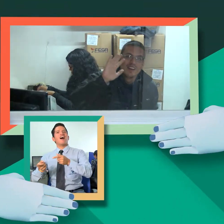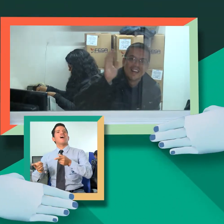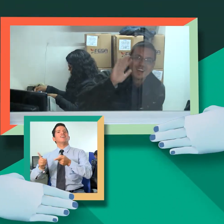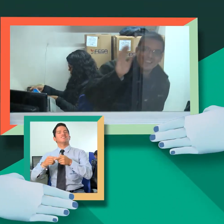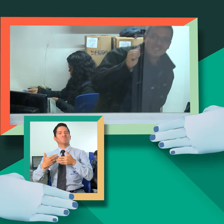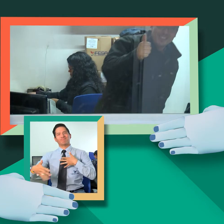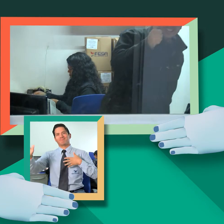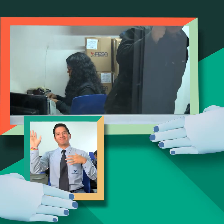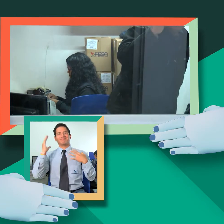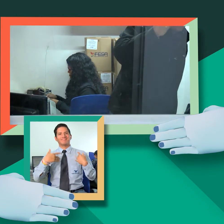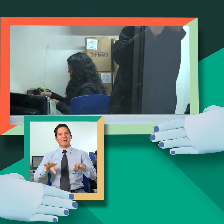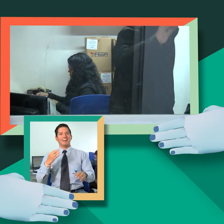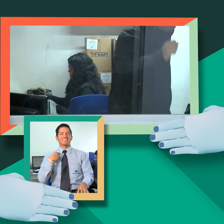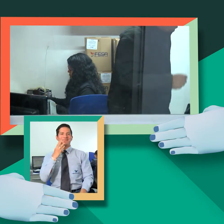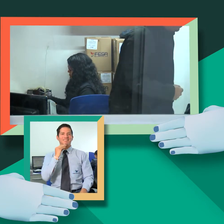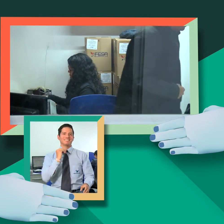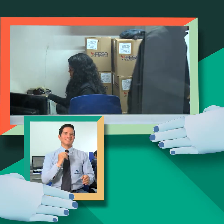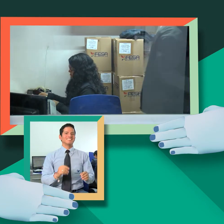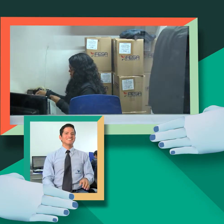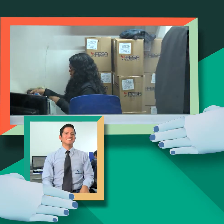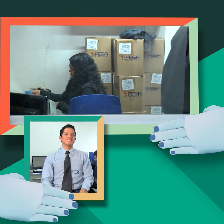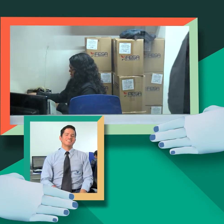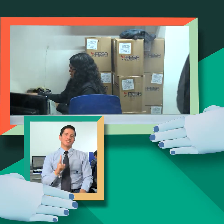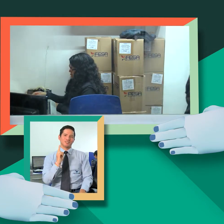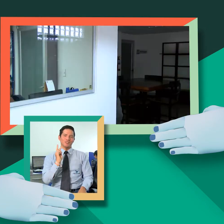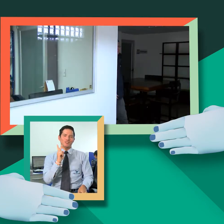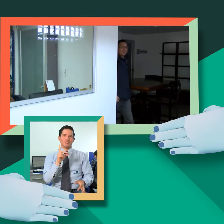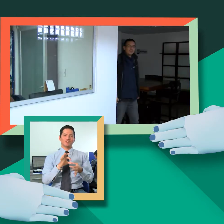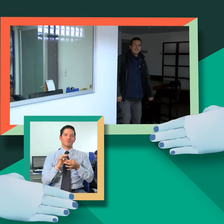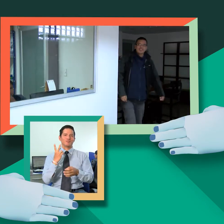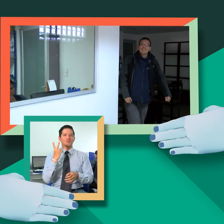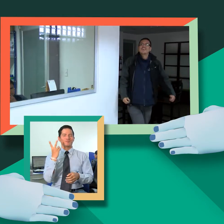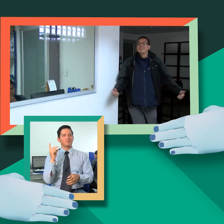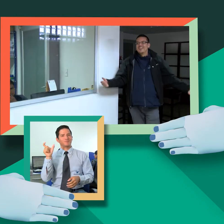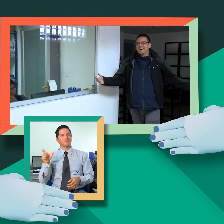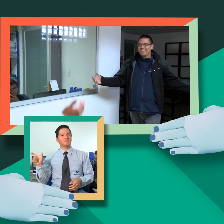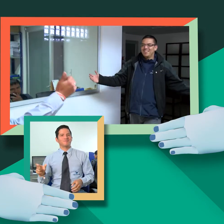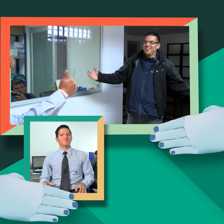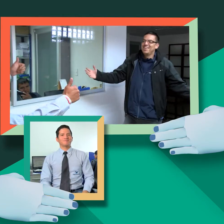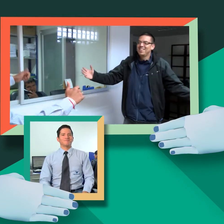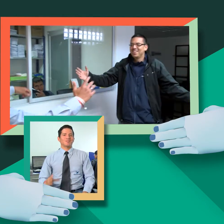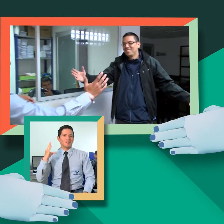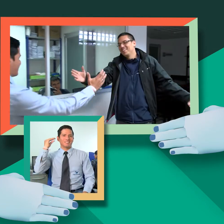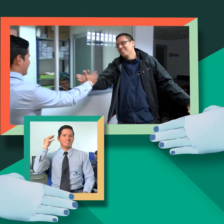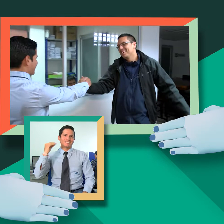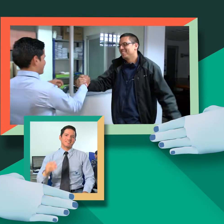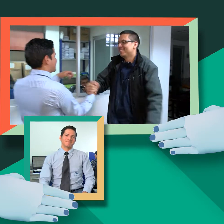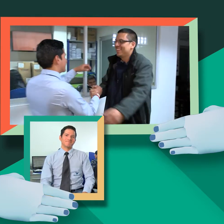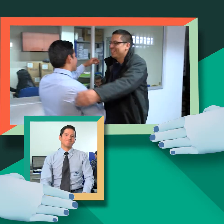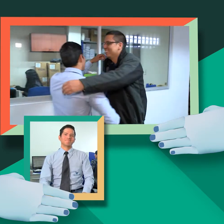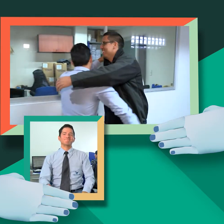Es justamente ahí donde la comunicación fluye. Les dije,